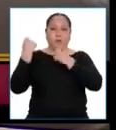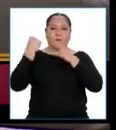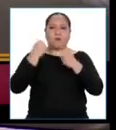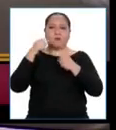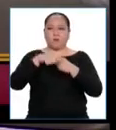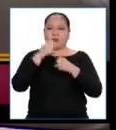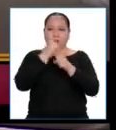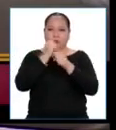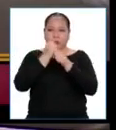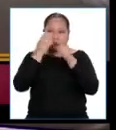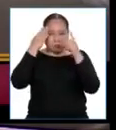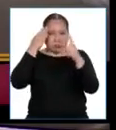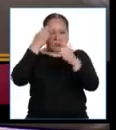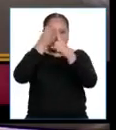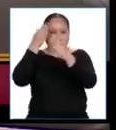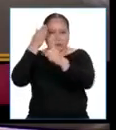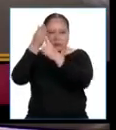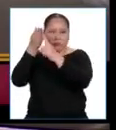fin.